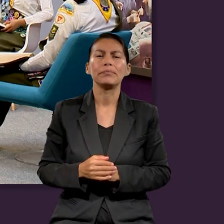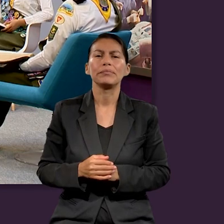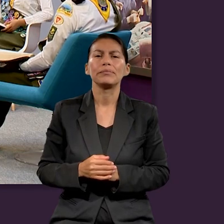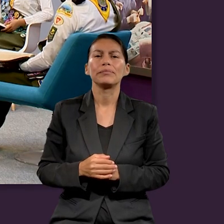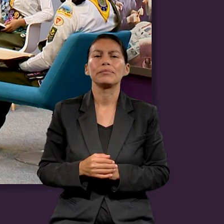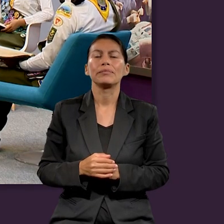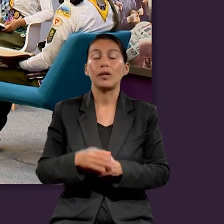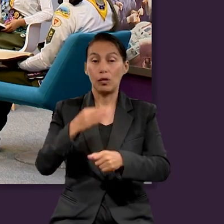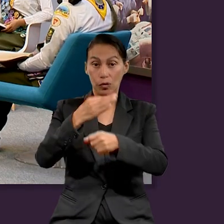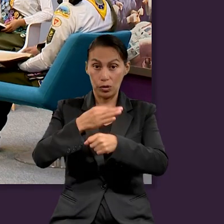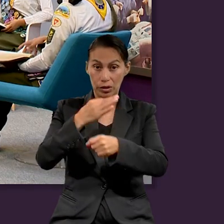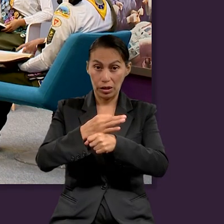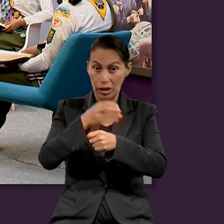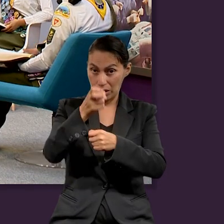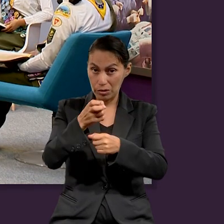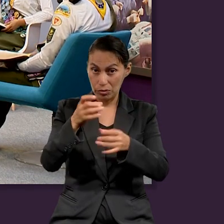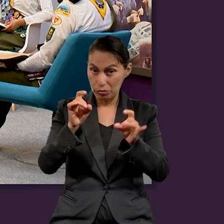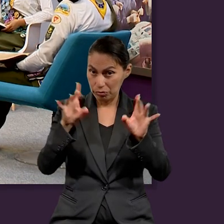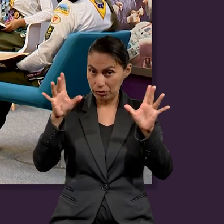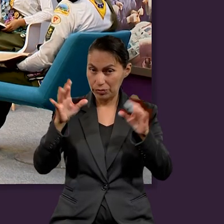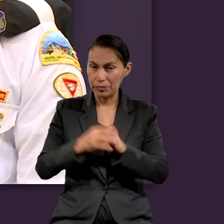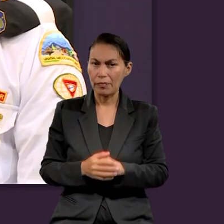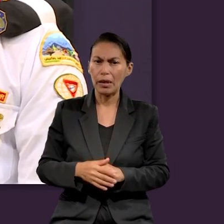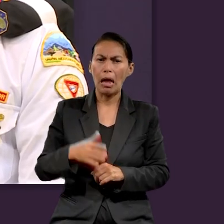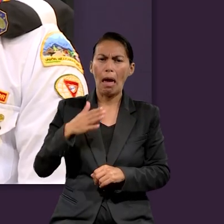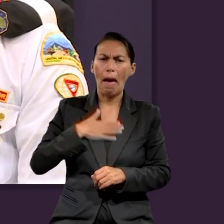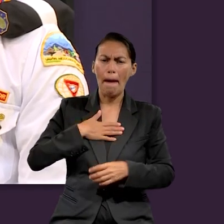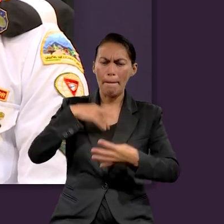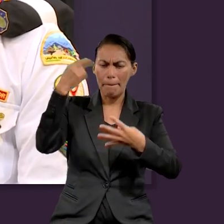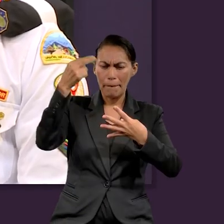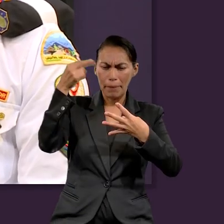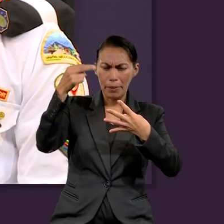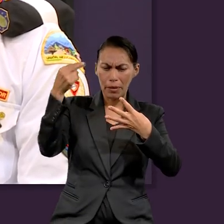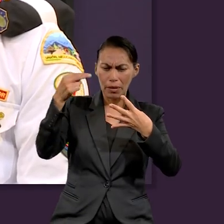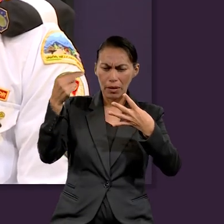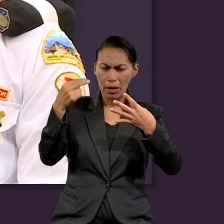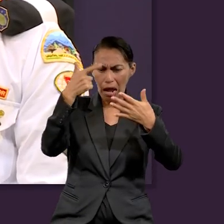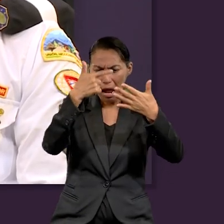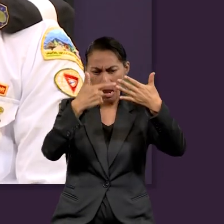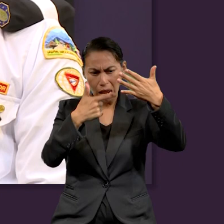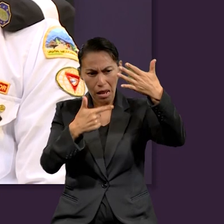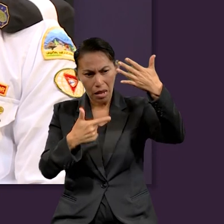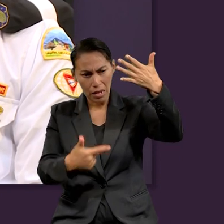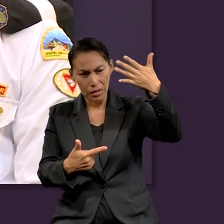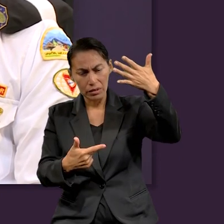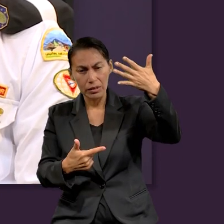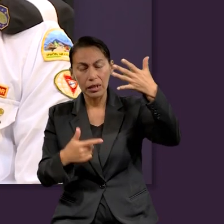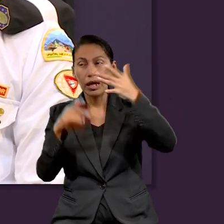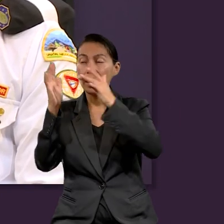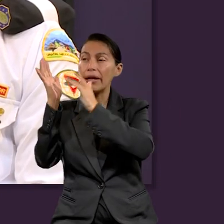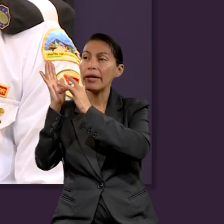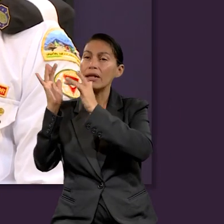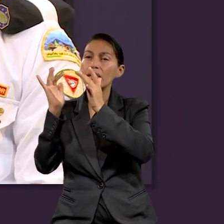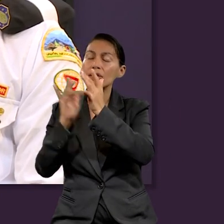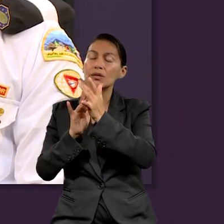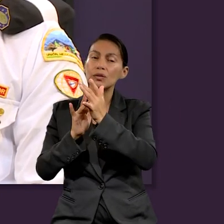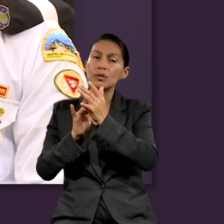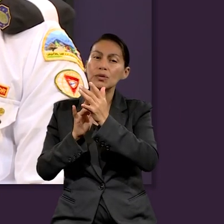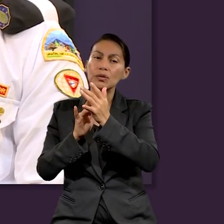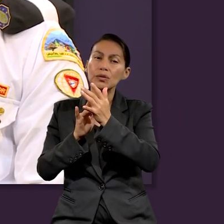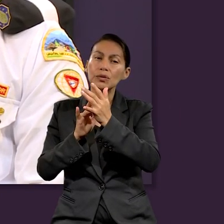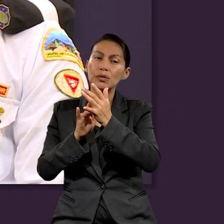es algo que está ocurriendo Incluso en este momento nuestros nombres están pasando lista Jesús está